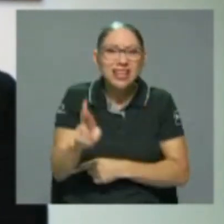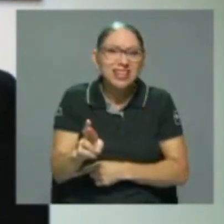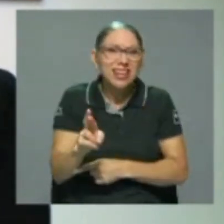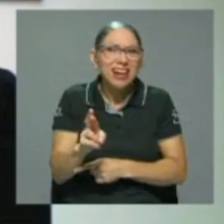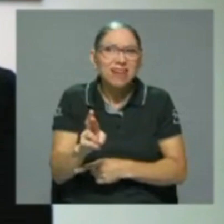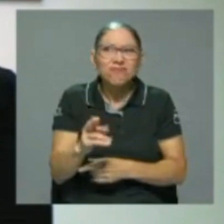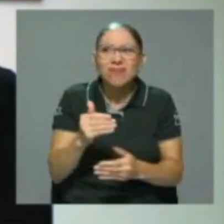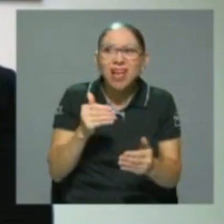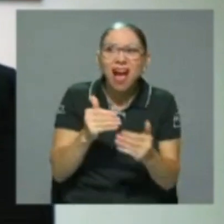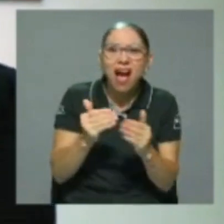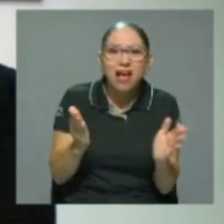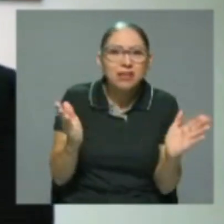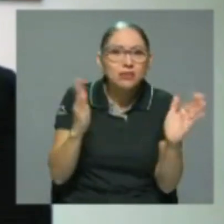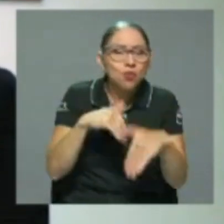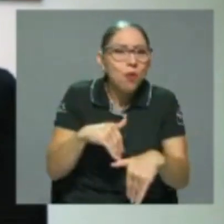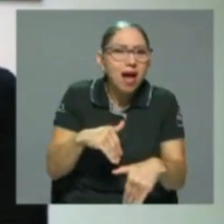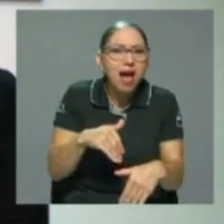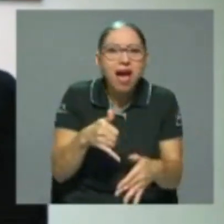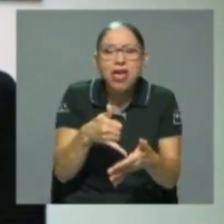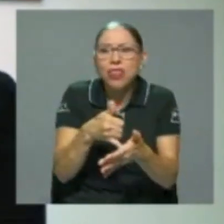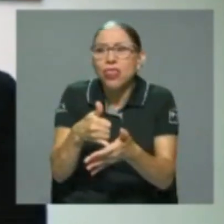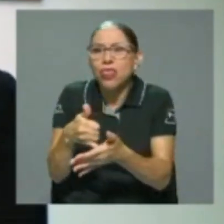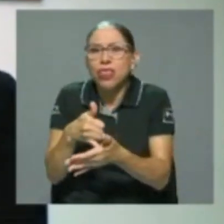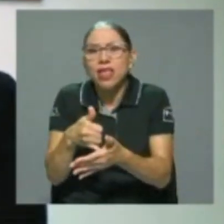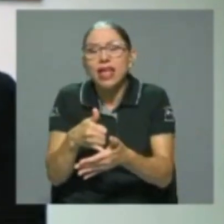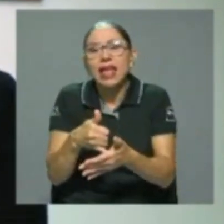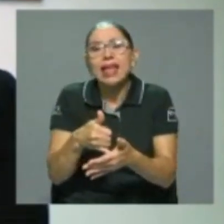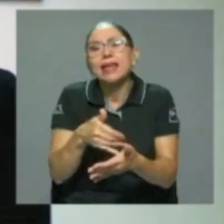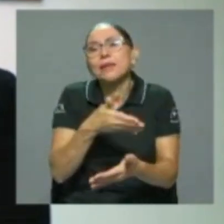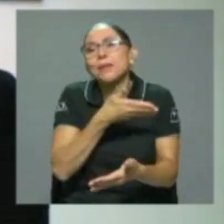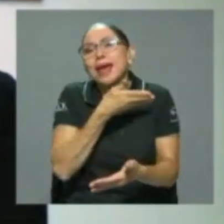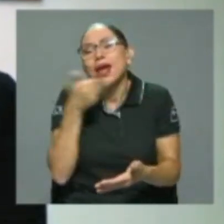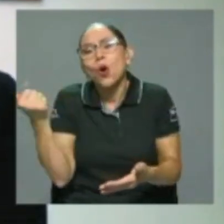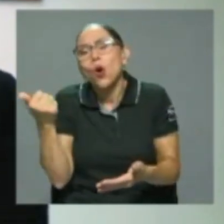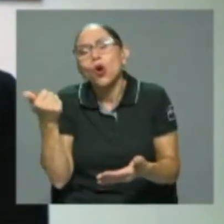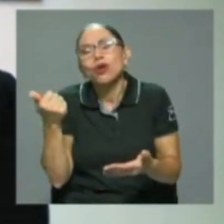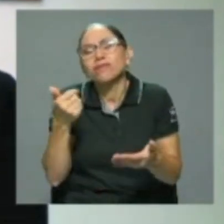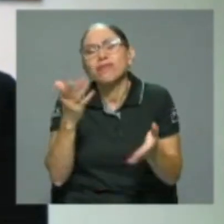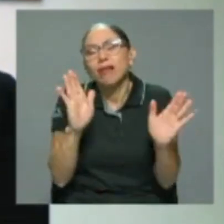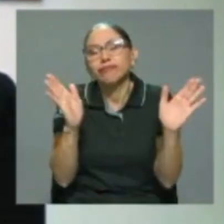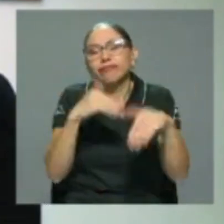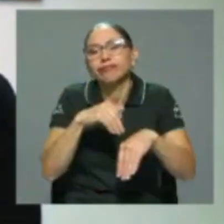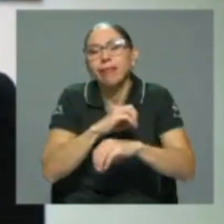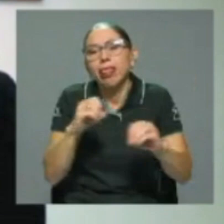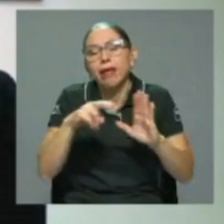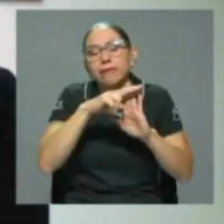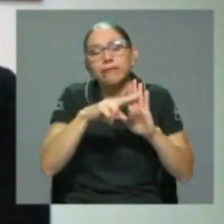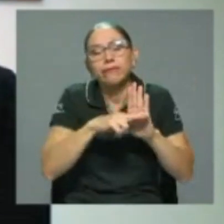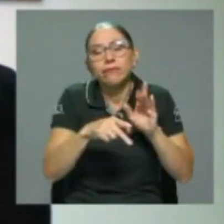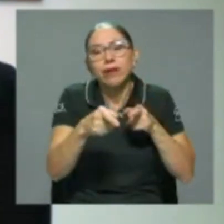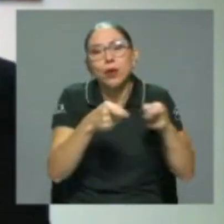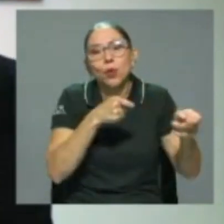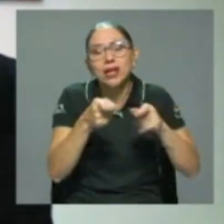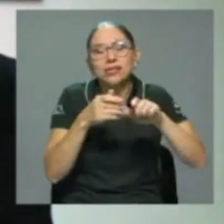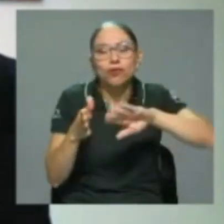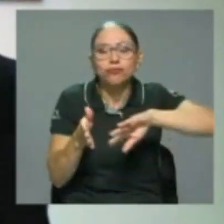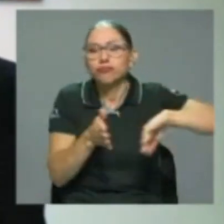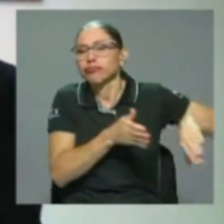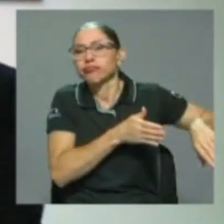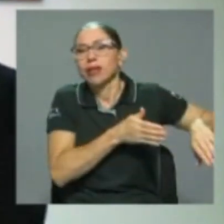sería preferible renunciar a ella y dejar que los servicios